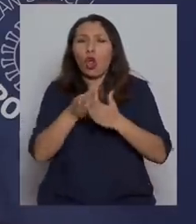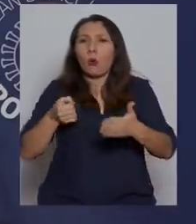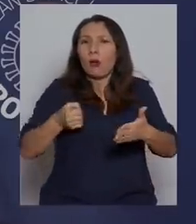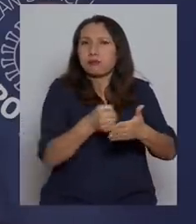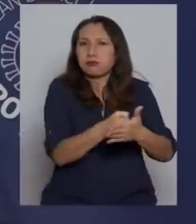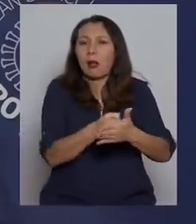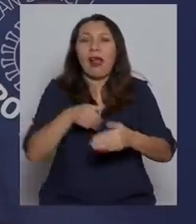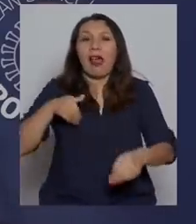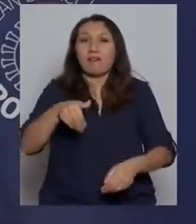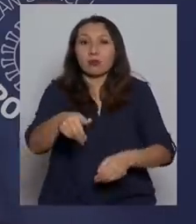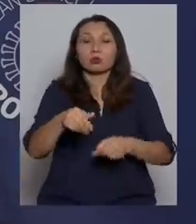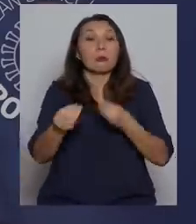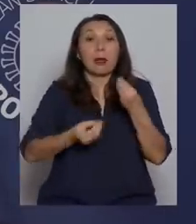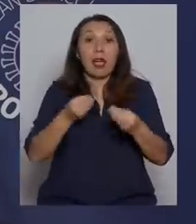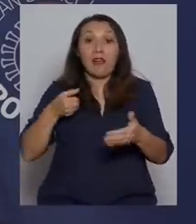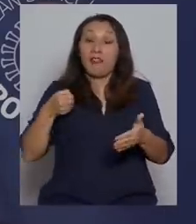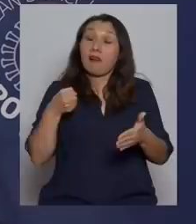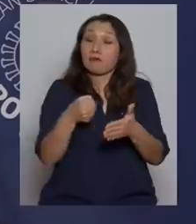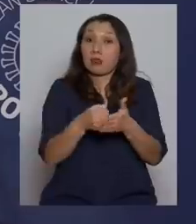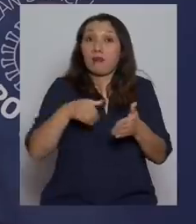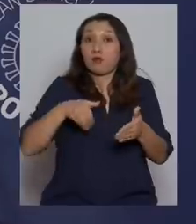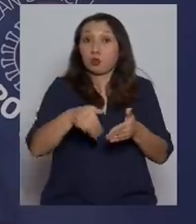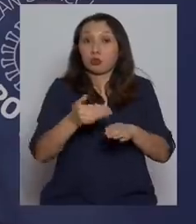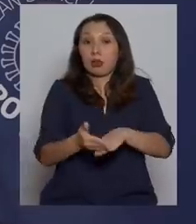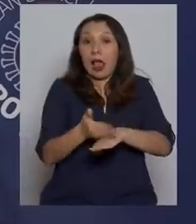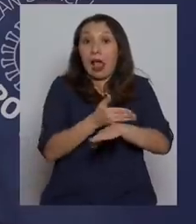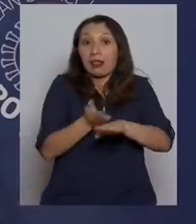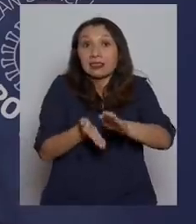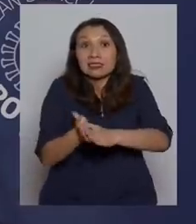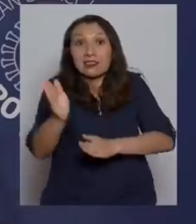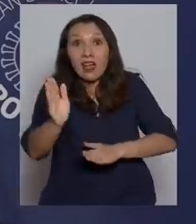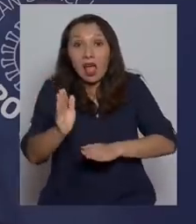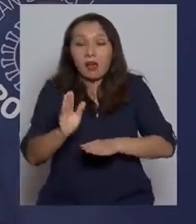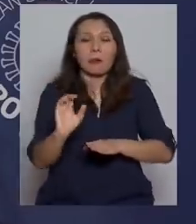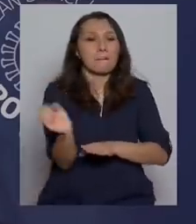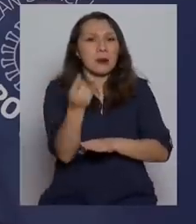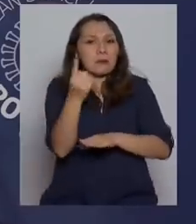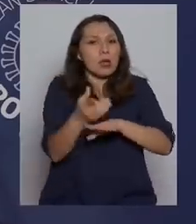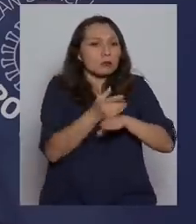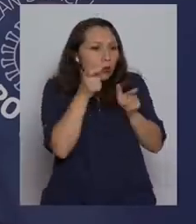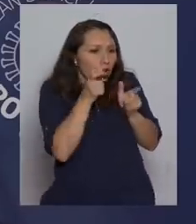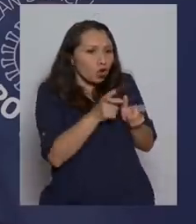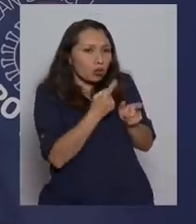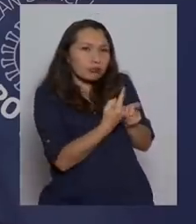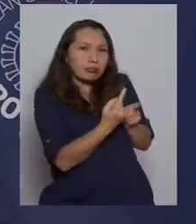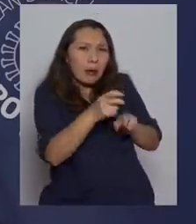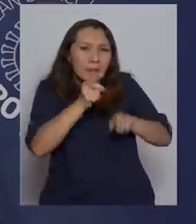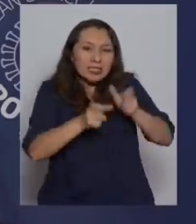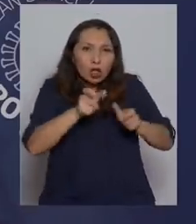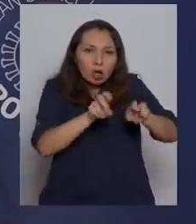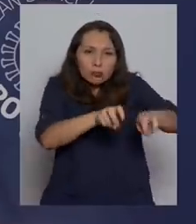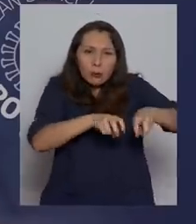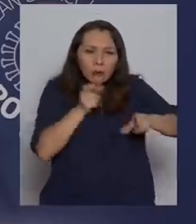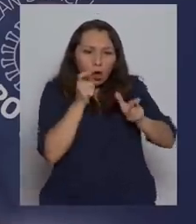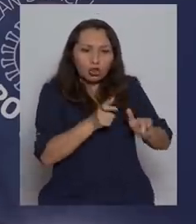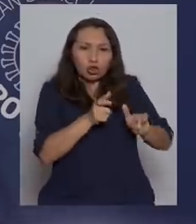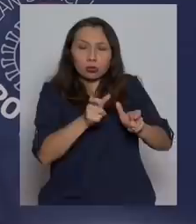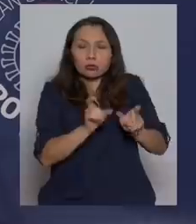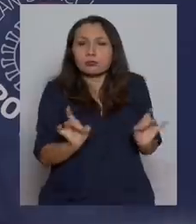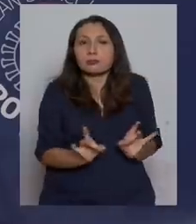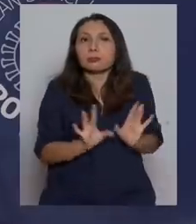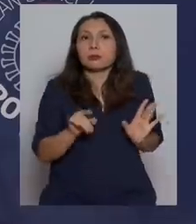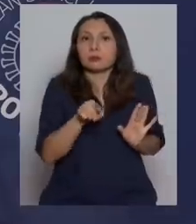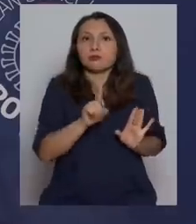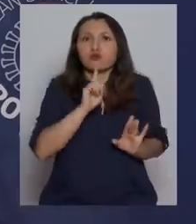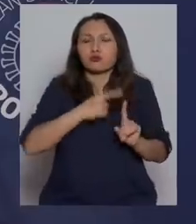nuestro país, para que el bus, cuando salga, antes de salir, detectemos oportunamente si hay una persona que podría